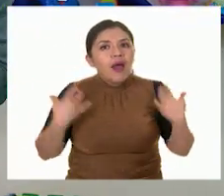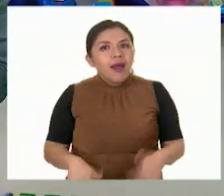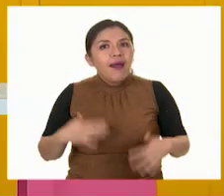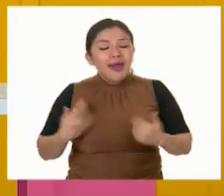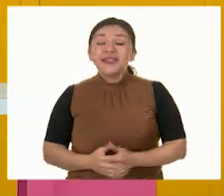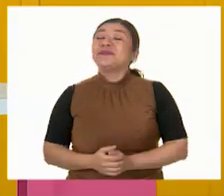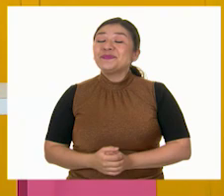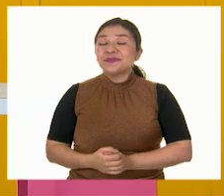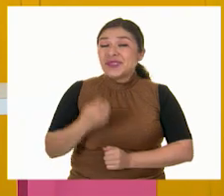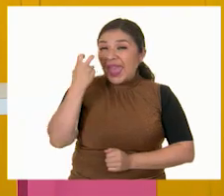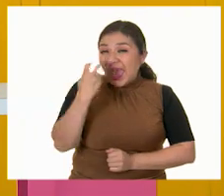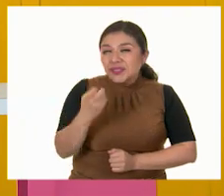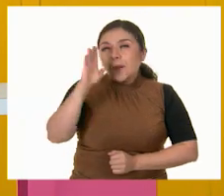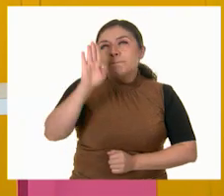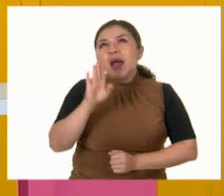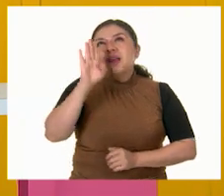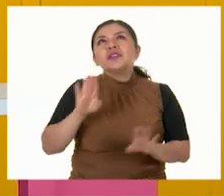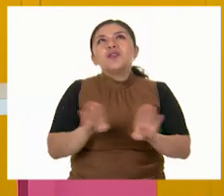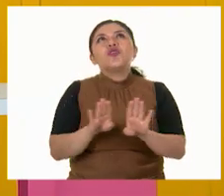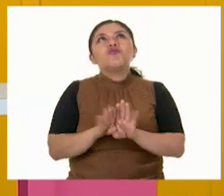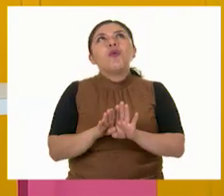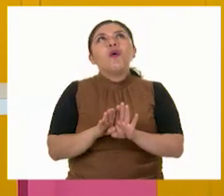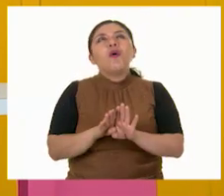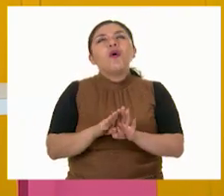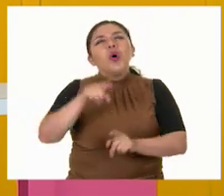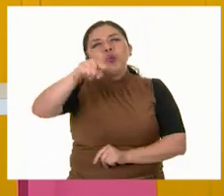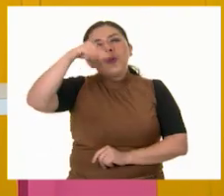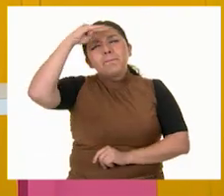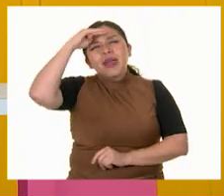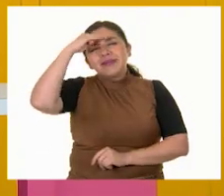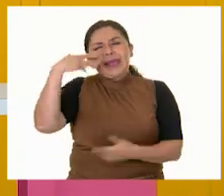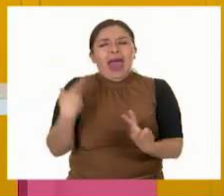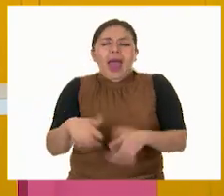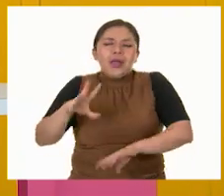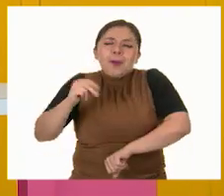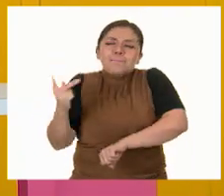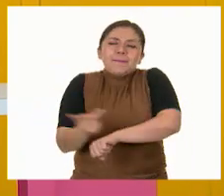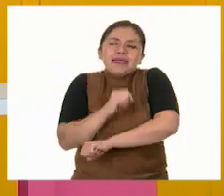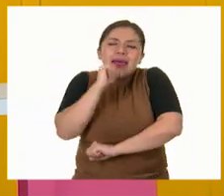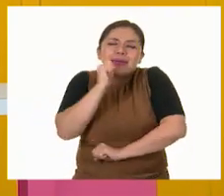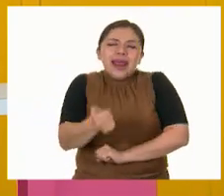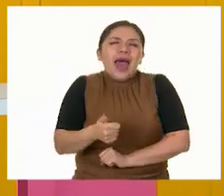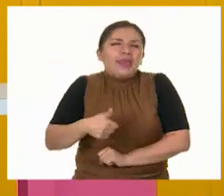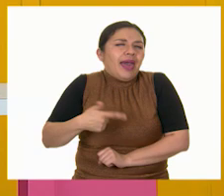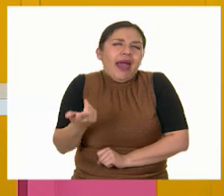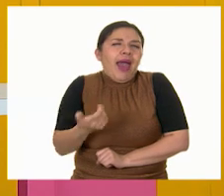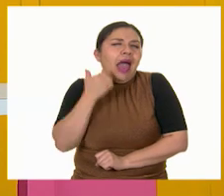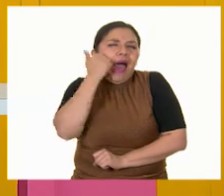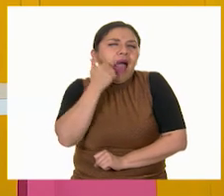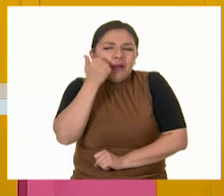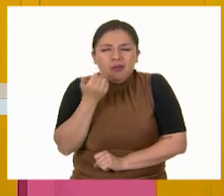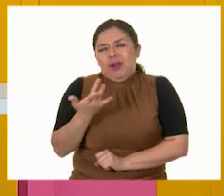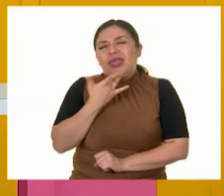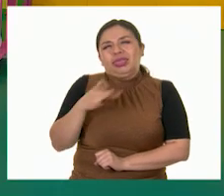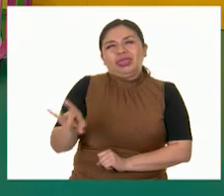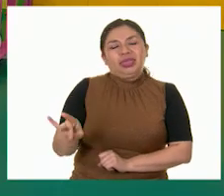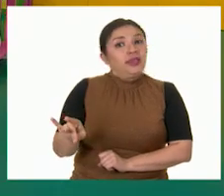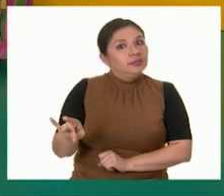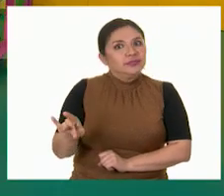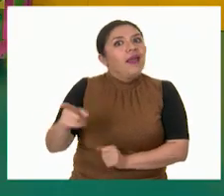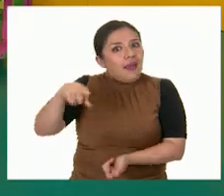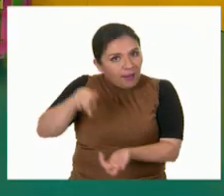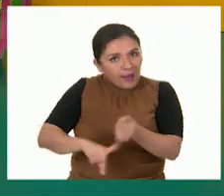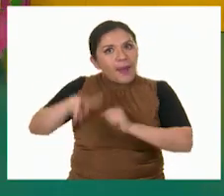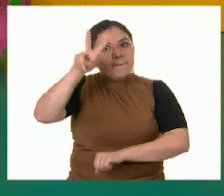es, algo así como nosotros diríamos, ¡ay, qué inofensivo es el jabón!, ¿no? Pero en realidad nos